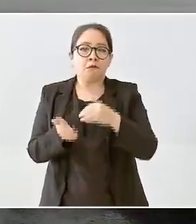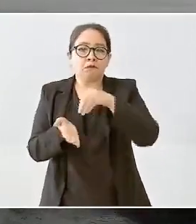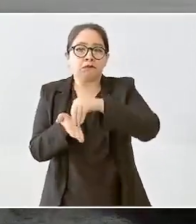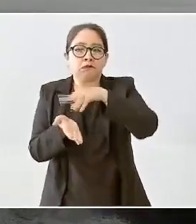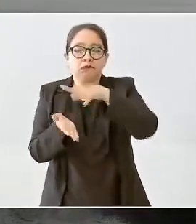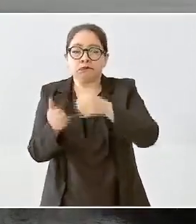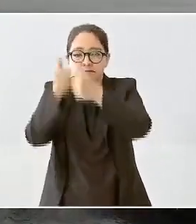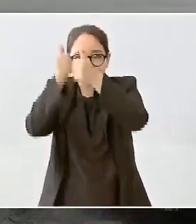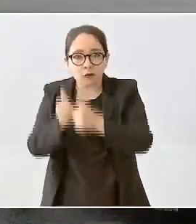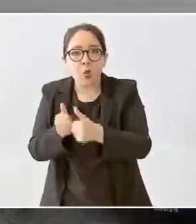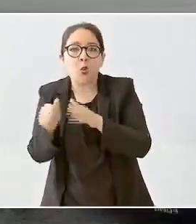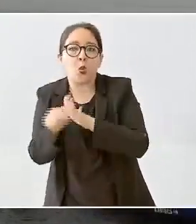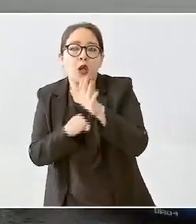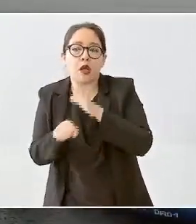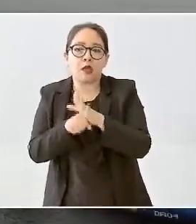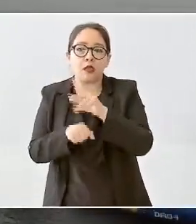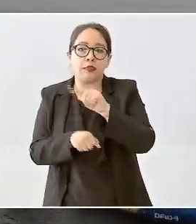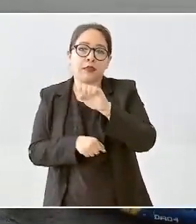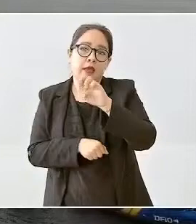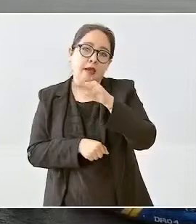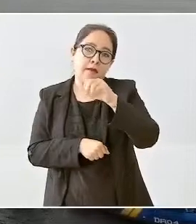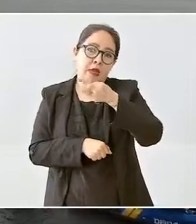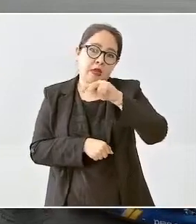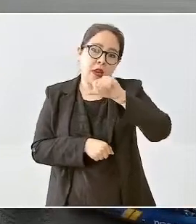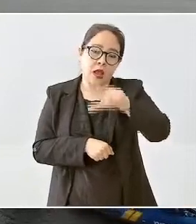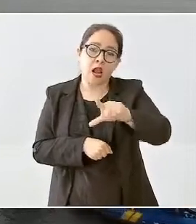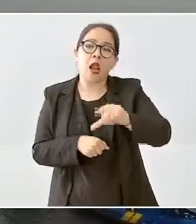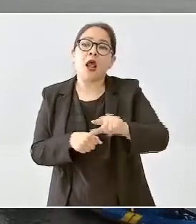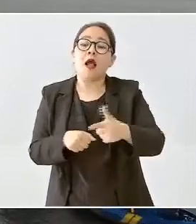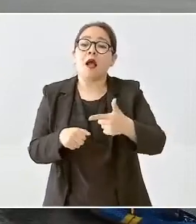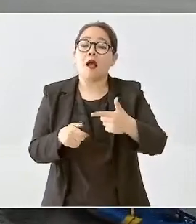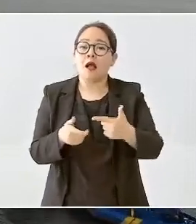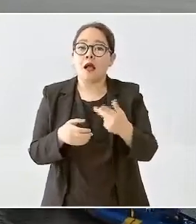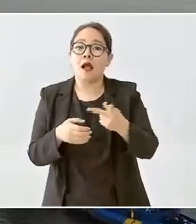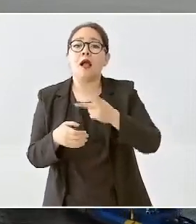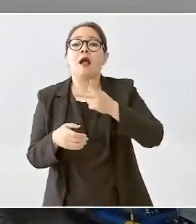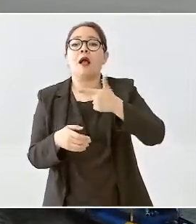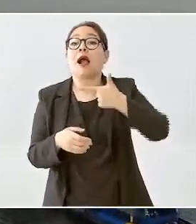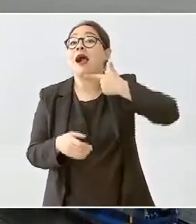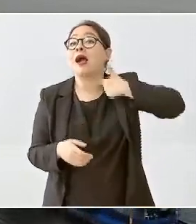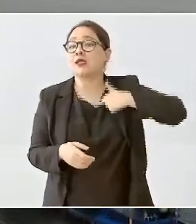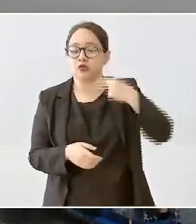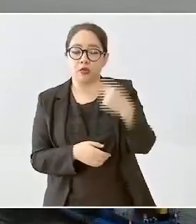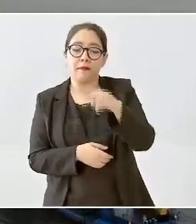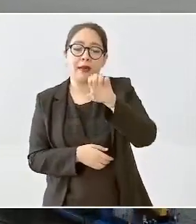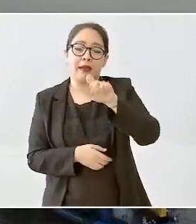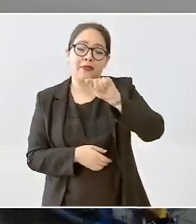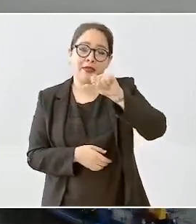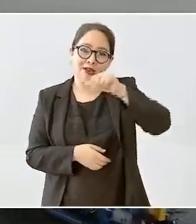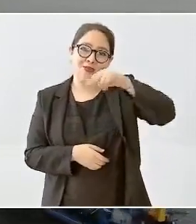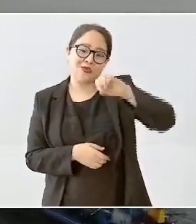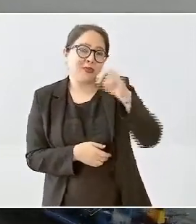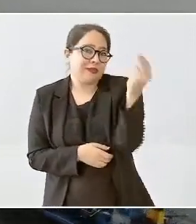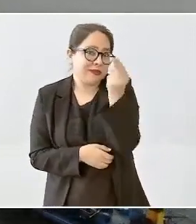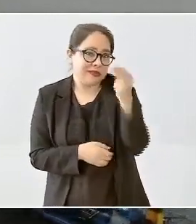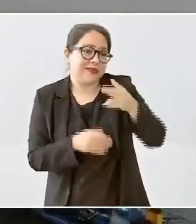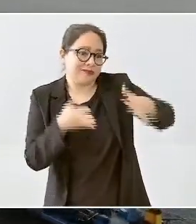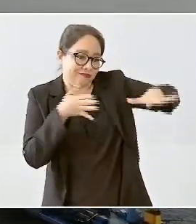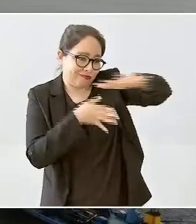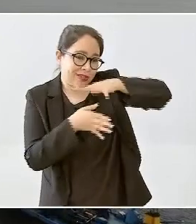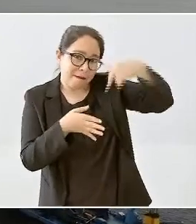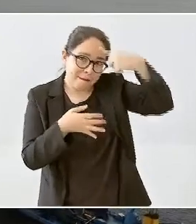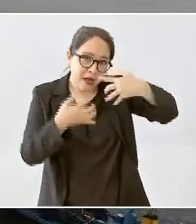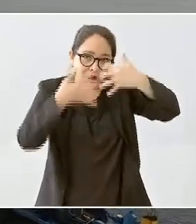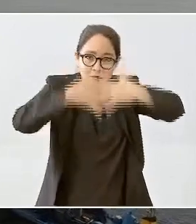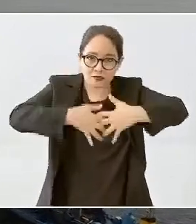La terminal de etano es la que llevaría el etano a los complejos petroquímicos que se encuentran en la región y que se requieren para la fabricación de lo